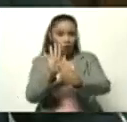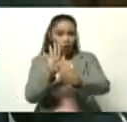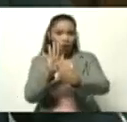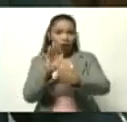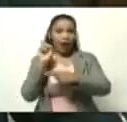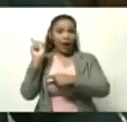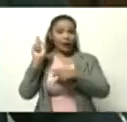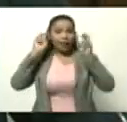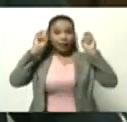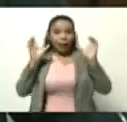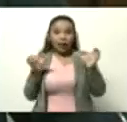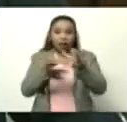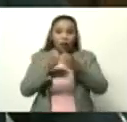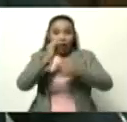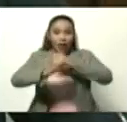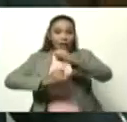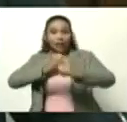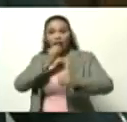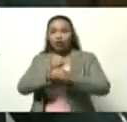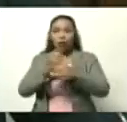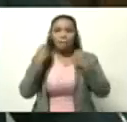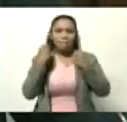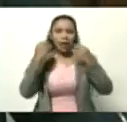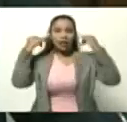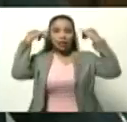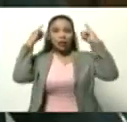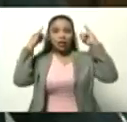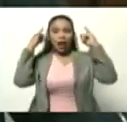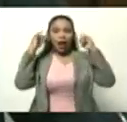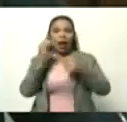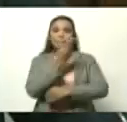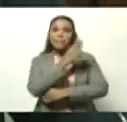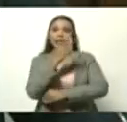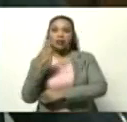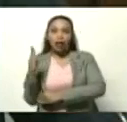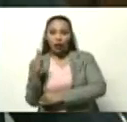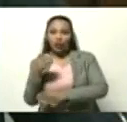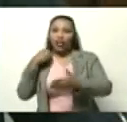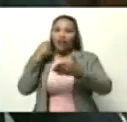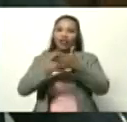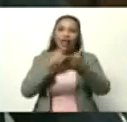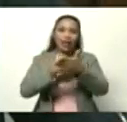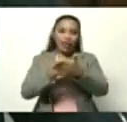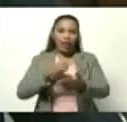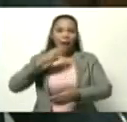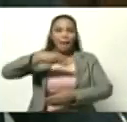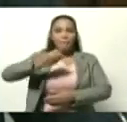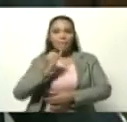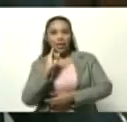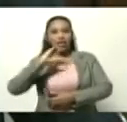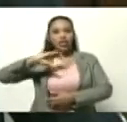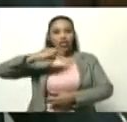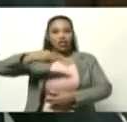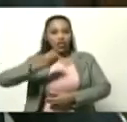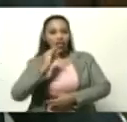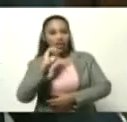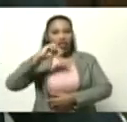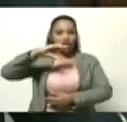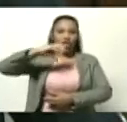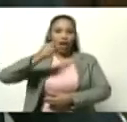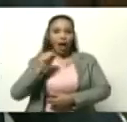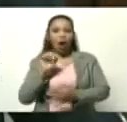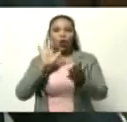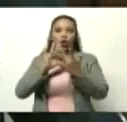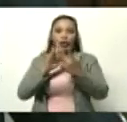de este coloquio internacional para conmemorar el bicentenario de la batalla de pichincha por lo pronto retornamos a contacto los estudios de